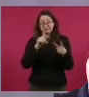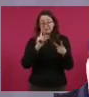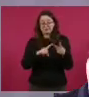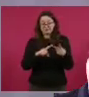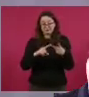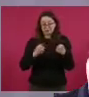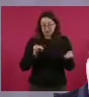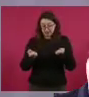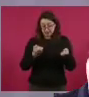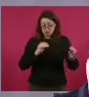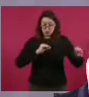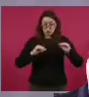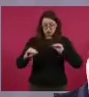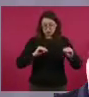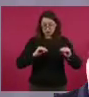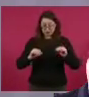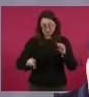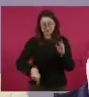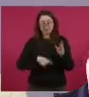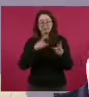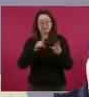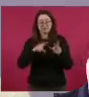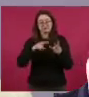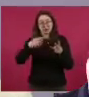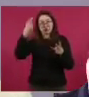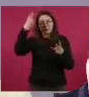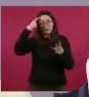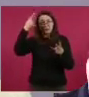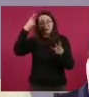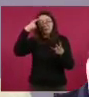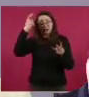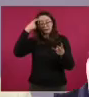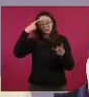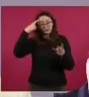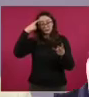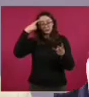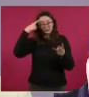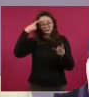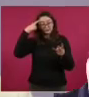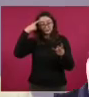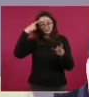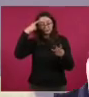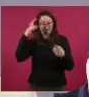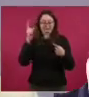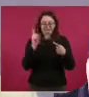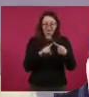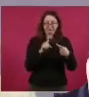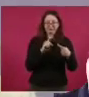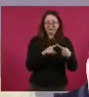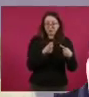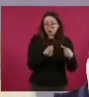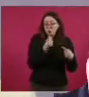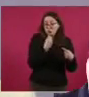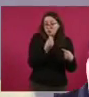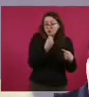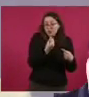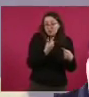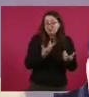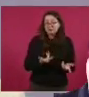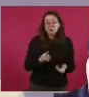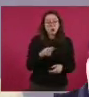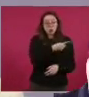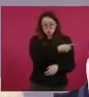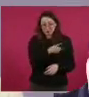nos movemos y la otra es qué pensamos. ¿Qué comemos? Pues es muy obvio, ¿no? Ustedes por